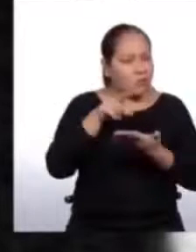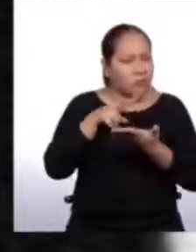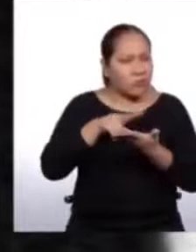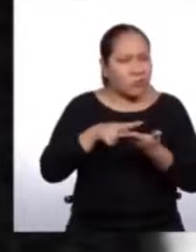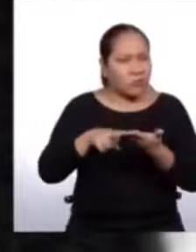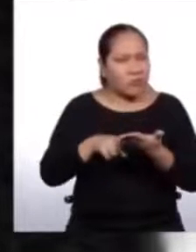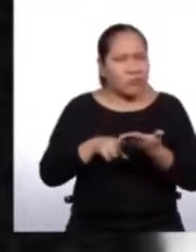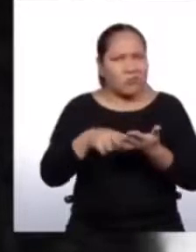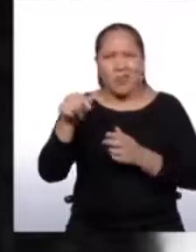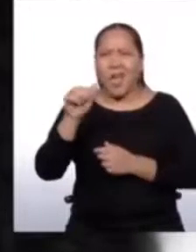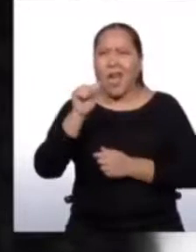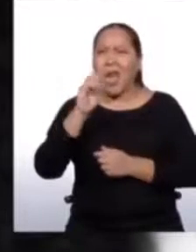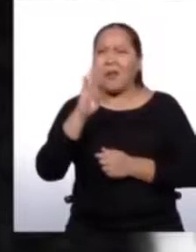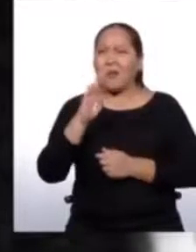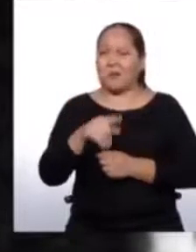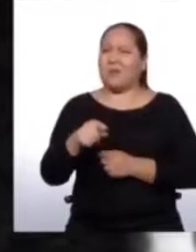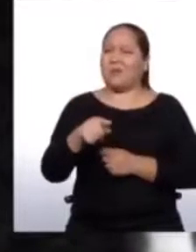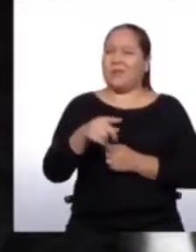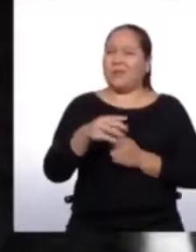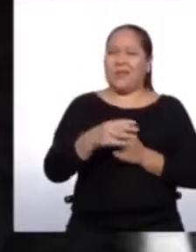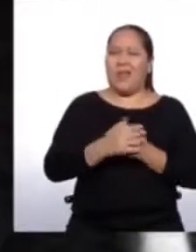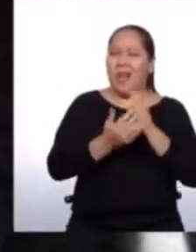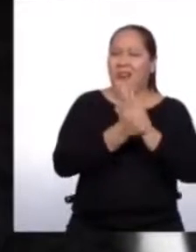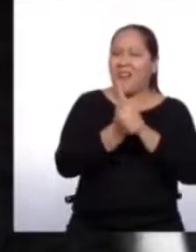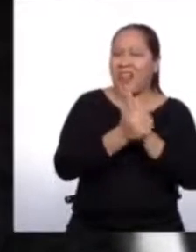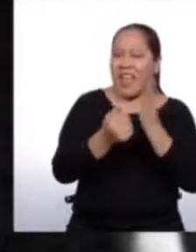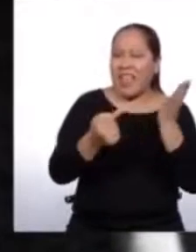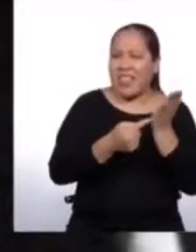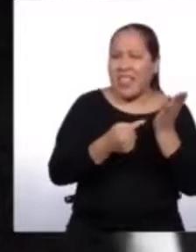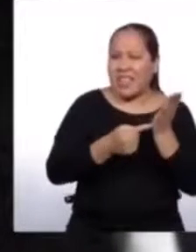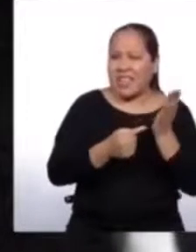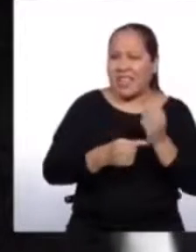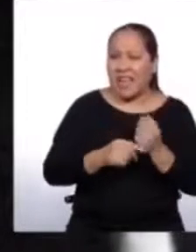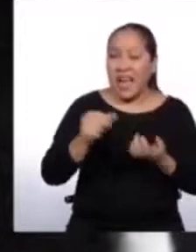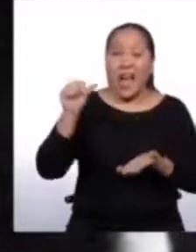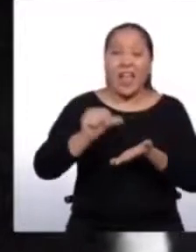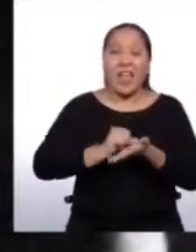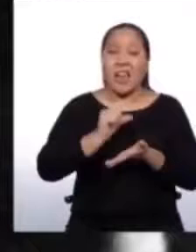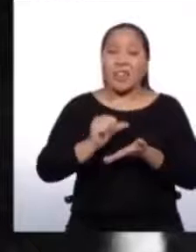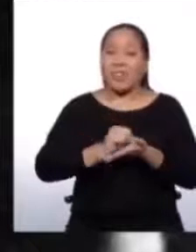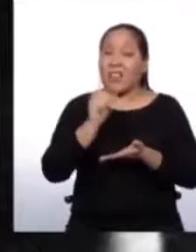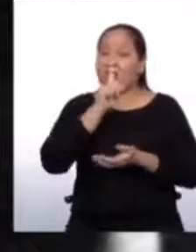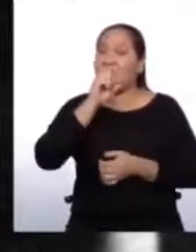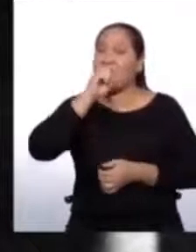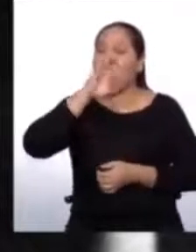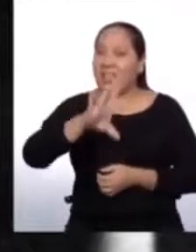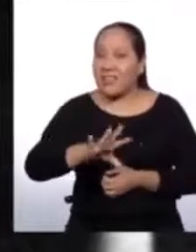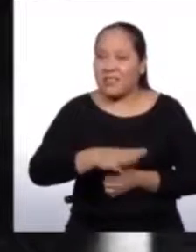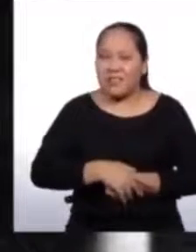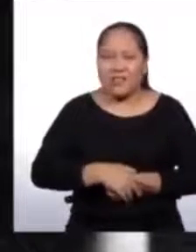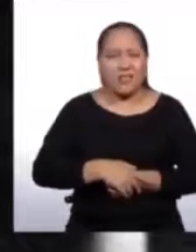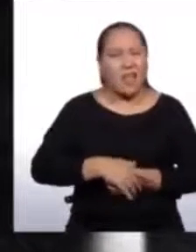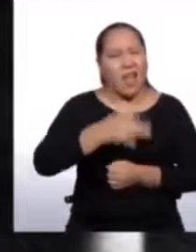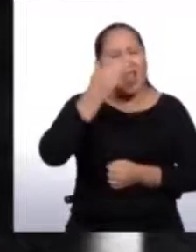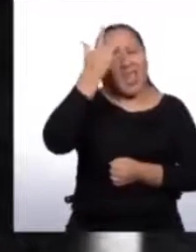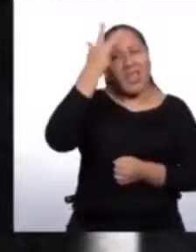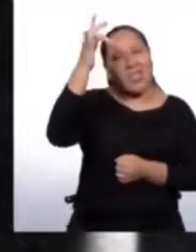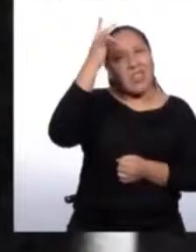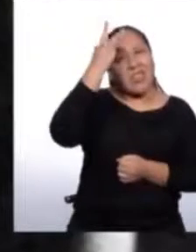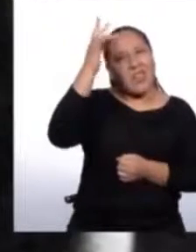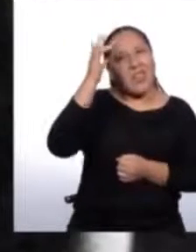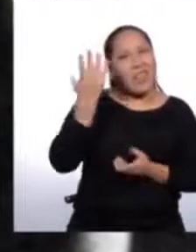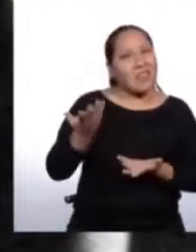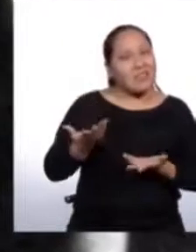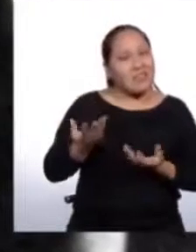lógica del absurdo, la habilidad técnica, el arte de lo no dicho, la eficacia del diálogo y la sapiencia y fantasía puestas